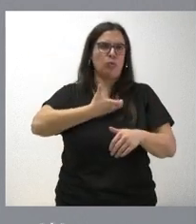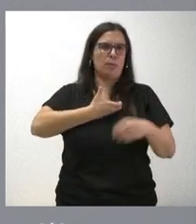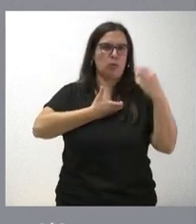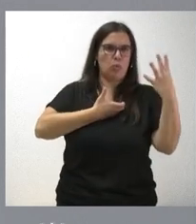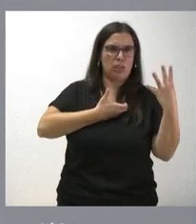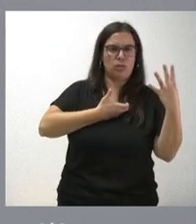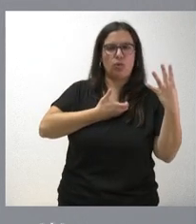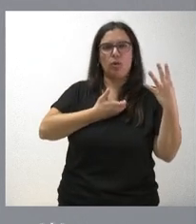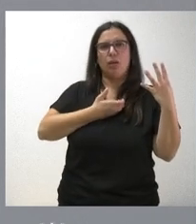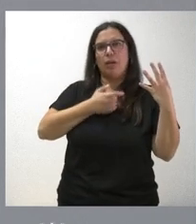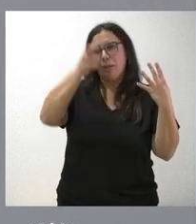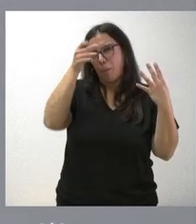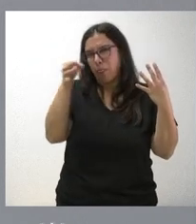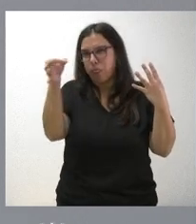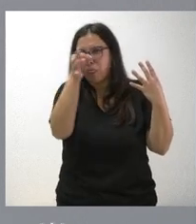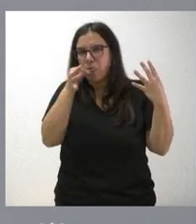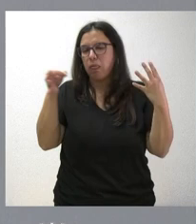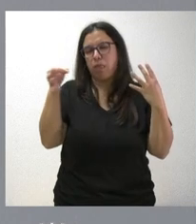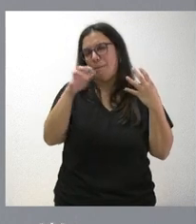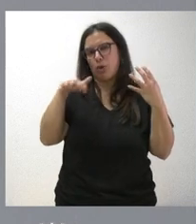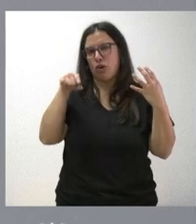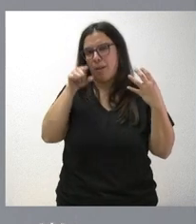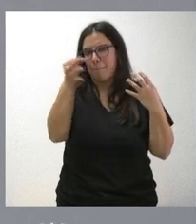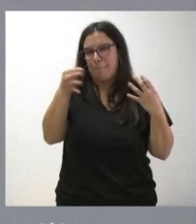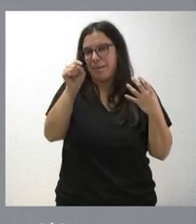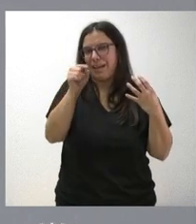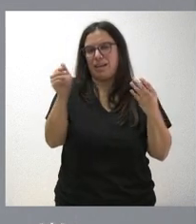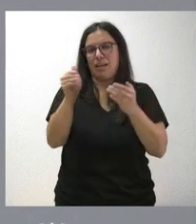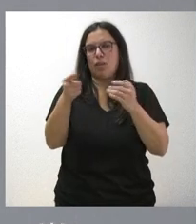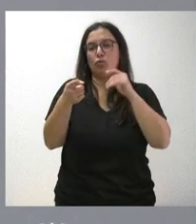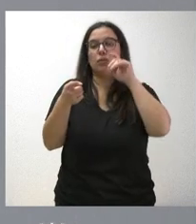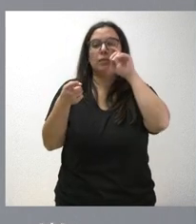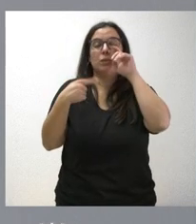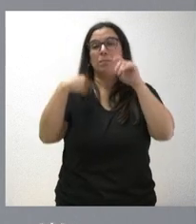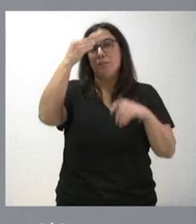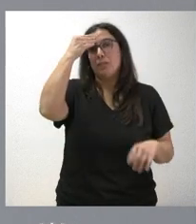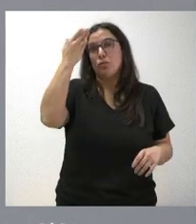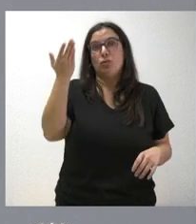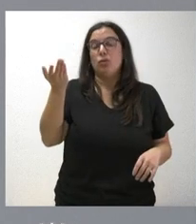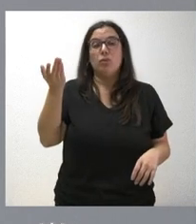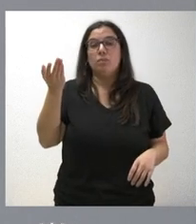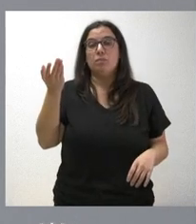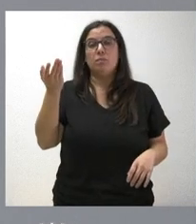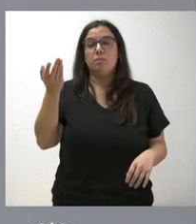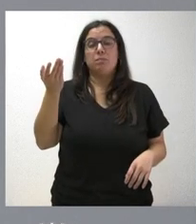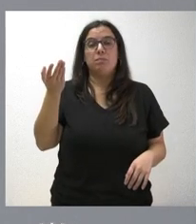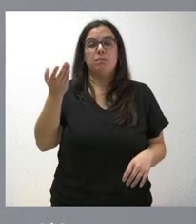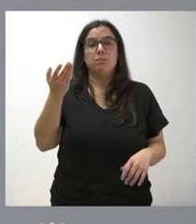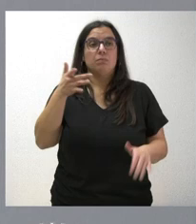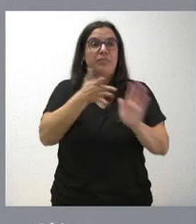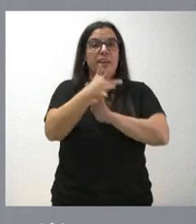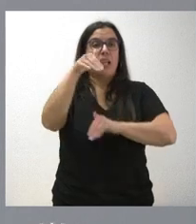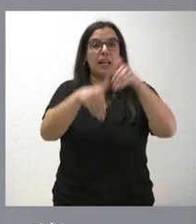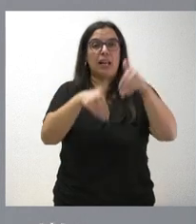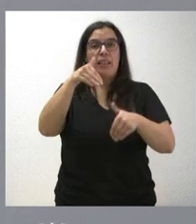realmente las que se quedaron sin y son entidades locales menores y por tanto yo creo que son elecciones que